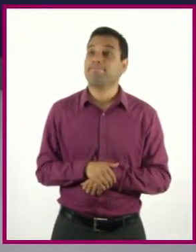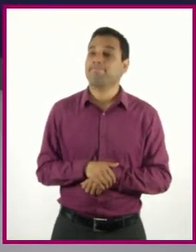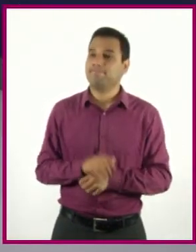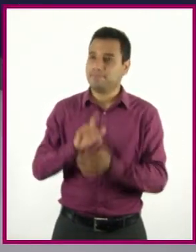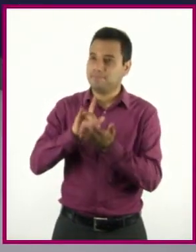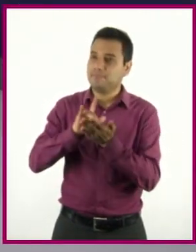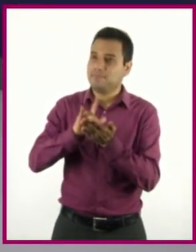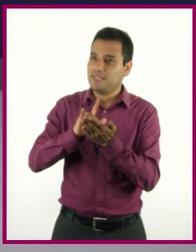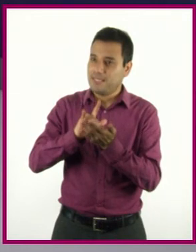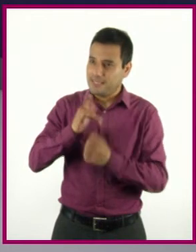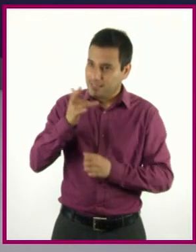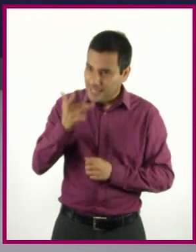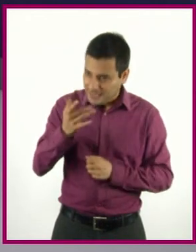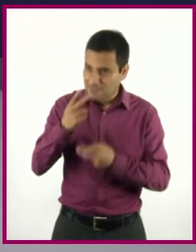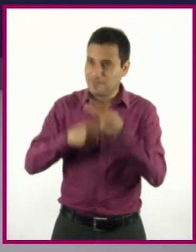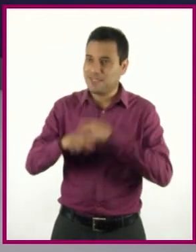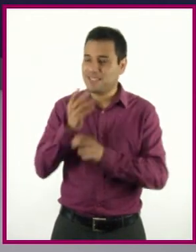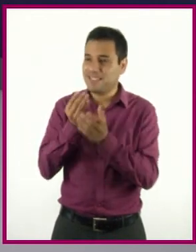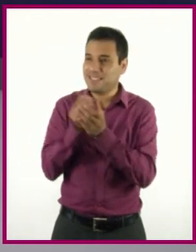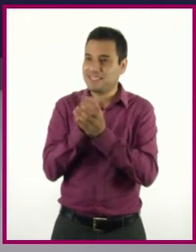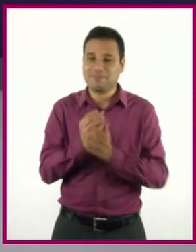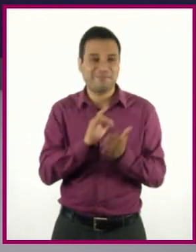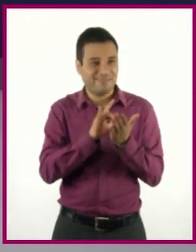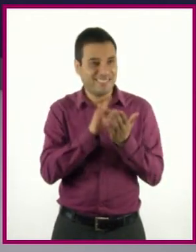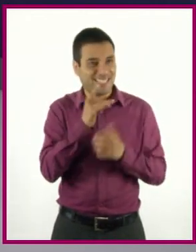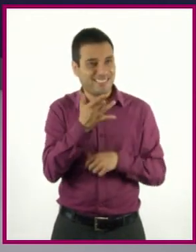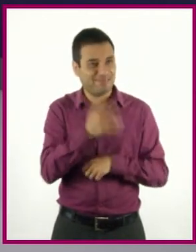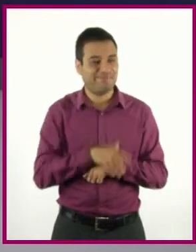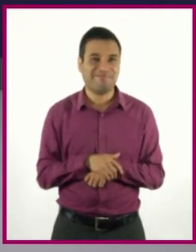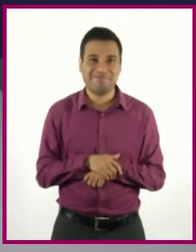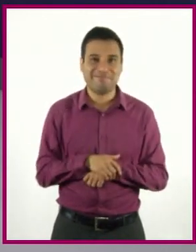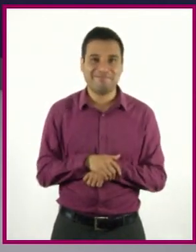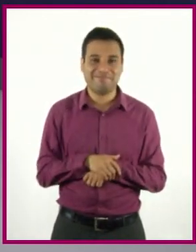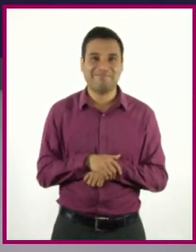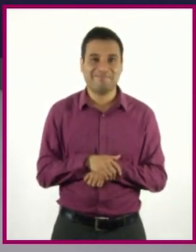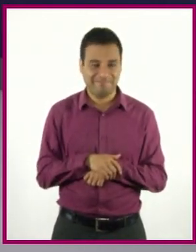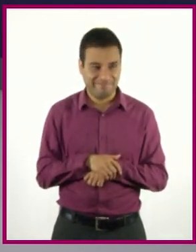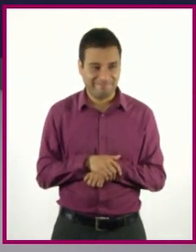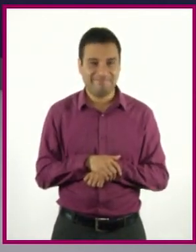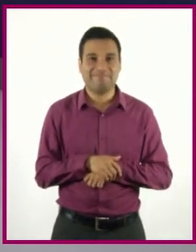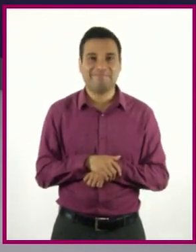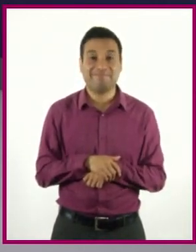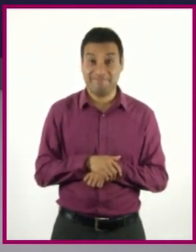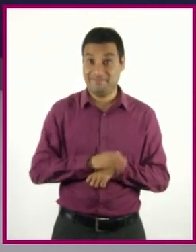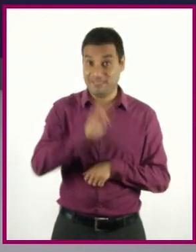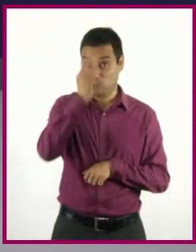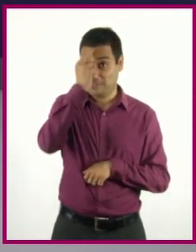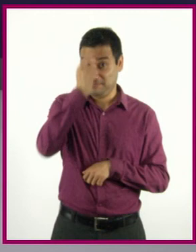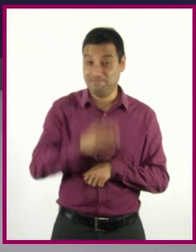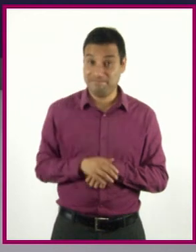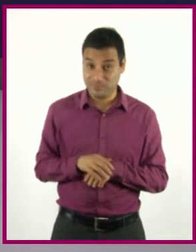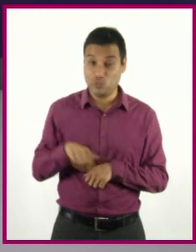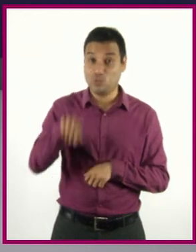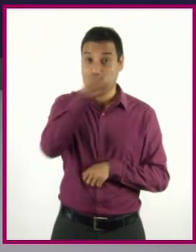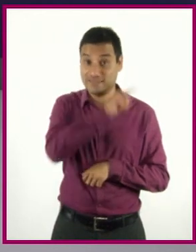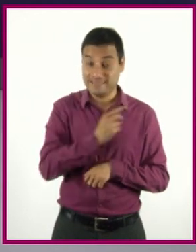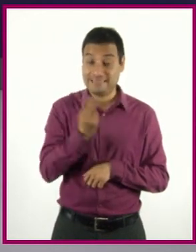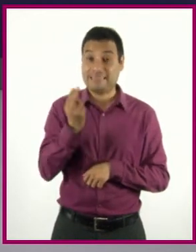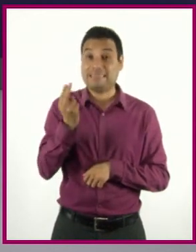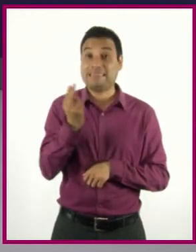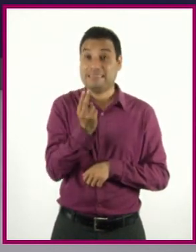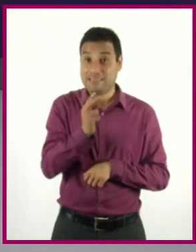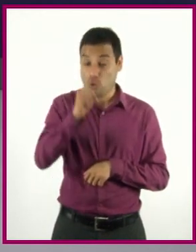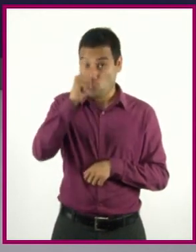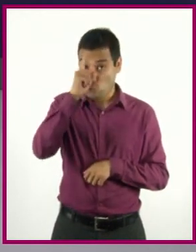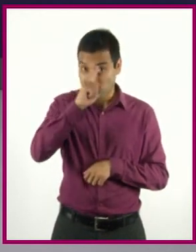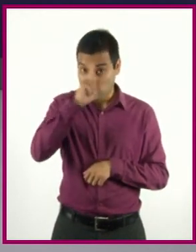agradecemos su participación en esta sesión. Muchas gracias, Leslie, por la invitación. Recuerden que debemos seguir las indicaciones